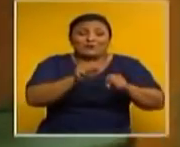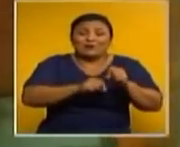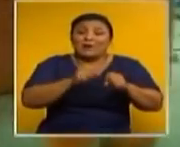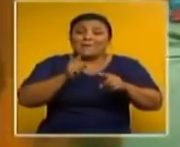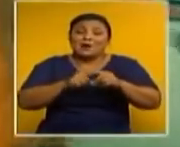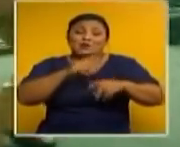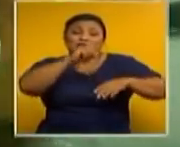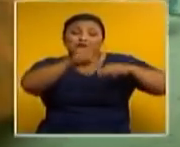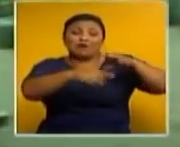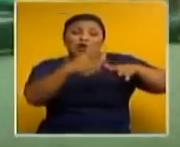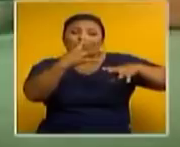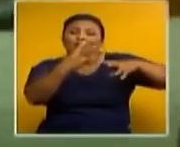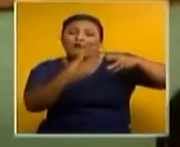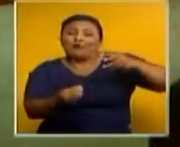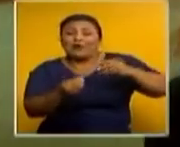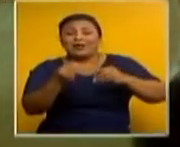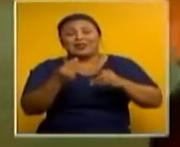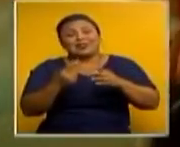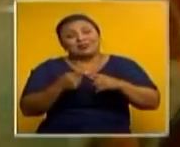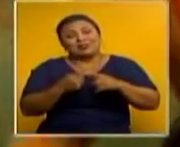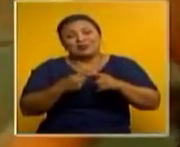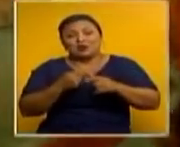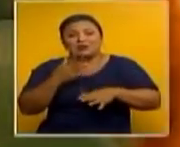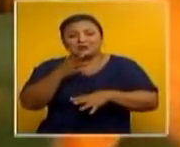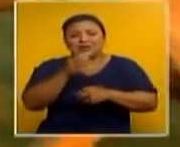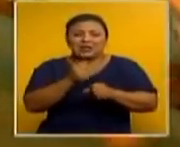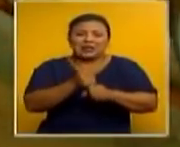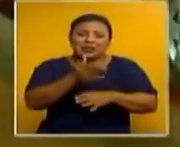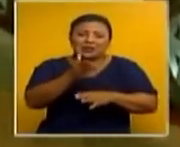queda tubo abajo.